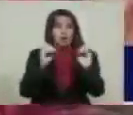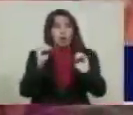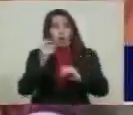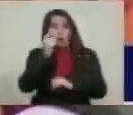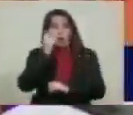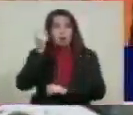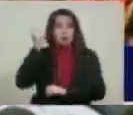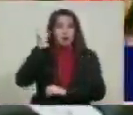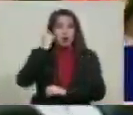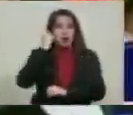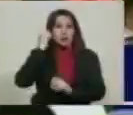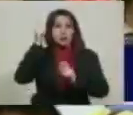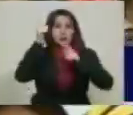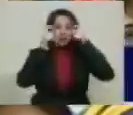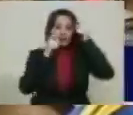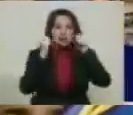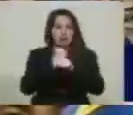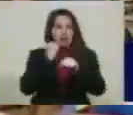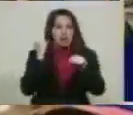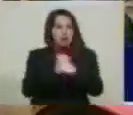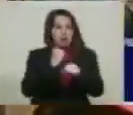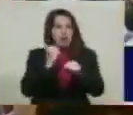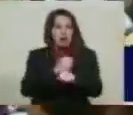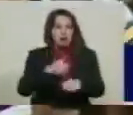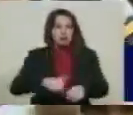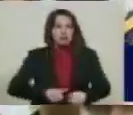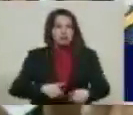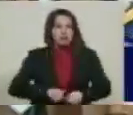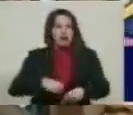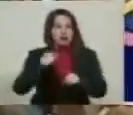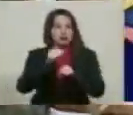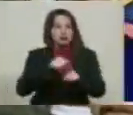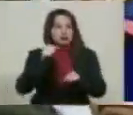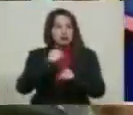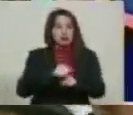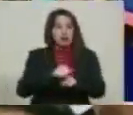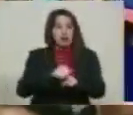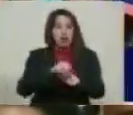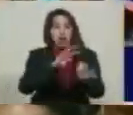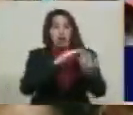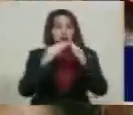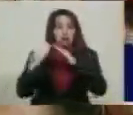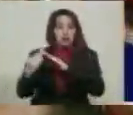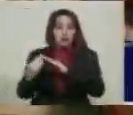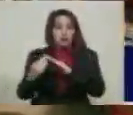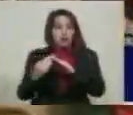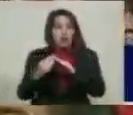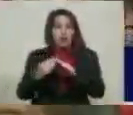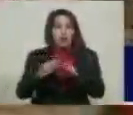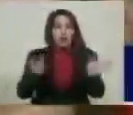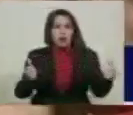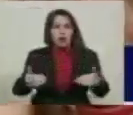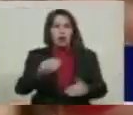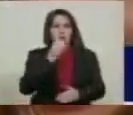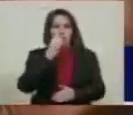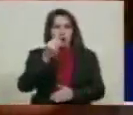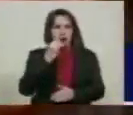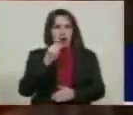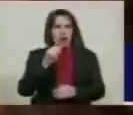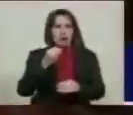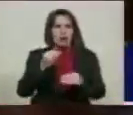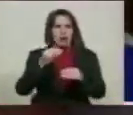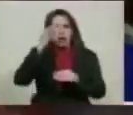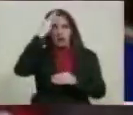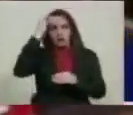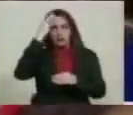revolucionaria chavista haciendo su trabajo en los clubs, en las comunas, en los movimientos sociales, en los sindicatos, en